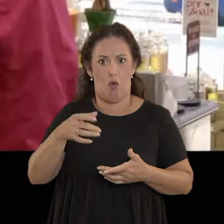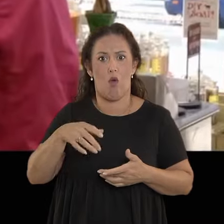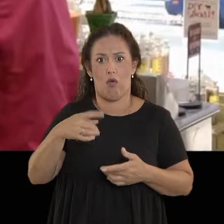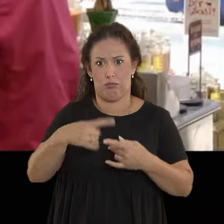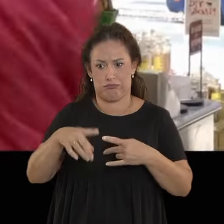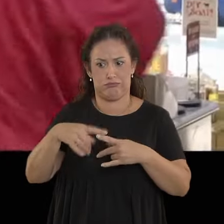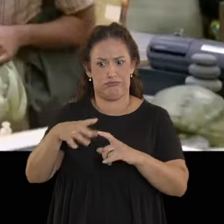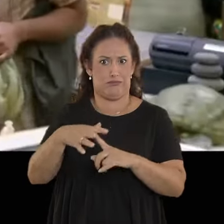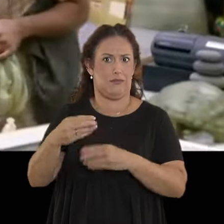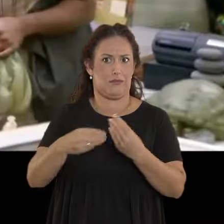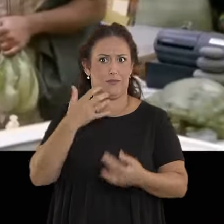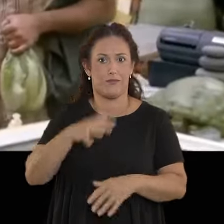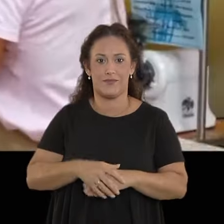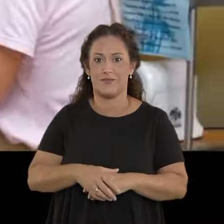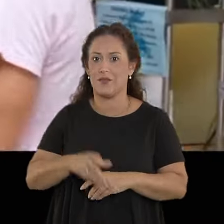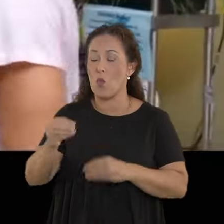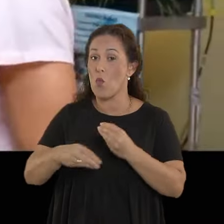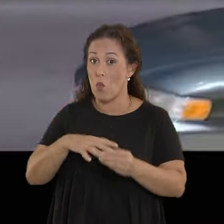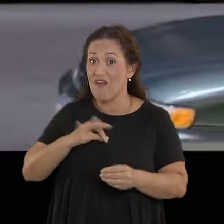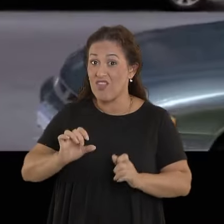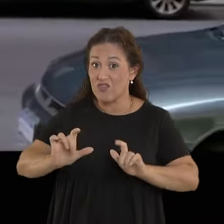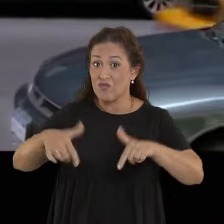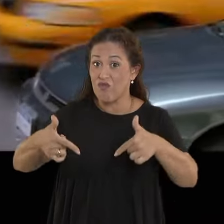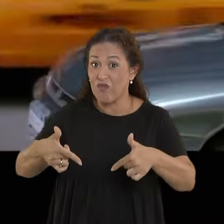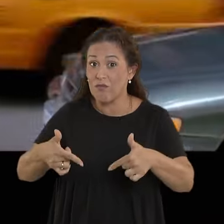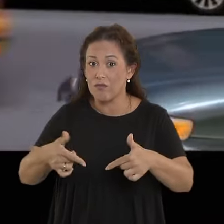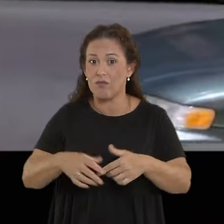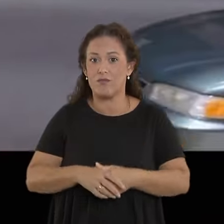prisa, rapidito! ¿Puedes sacar la basura?